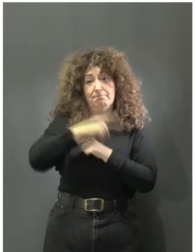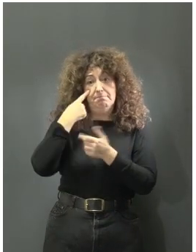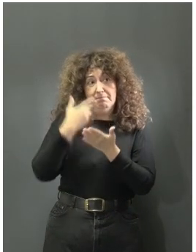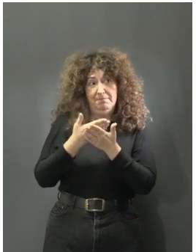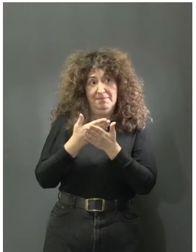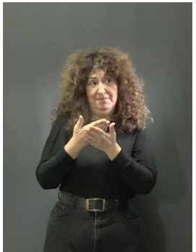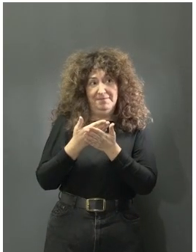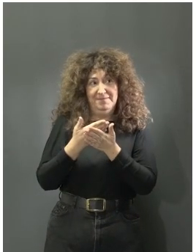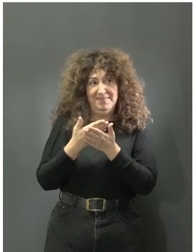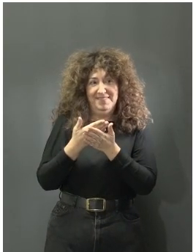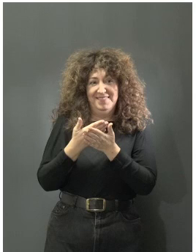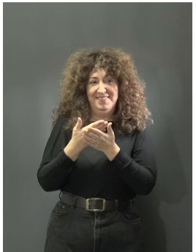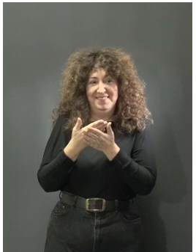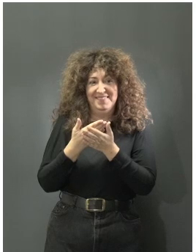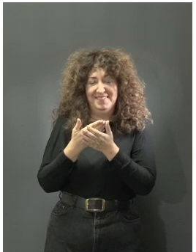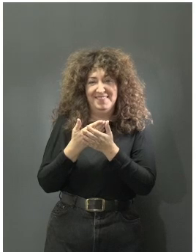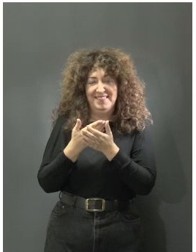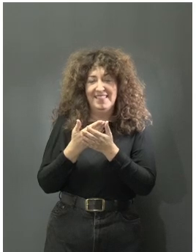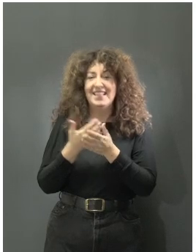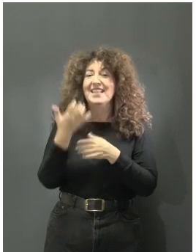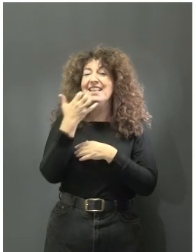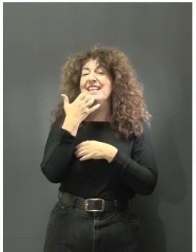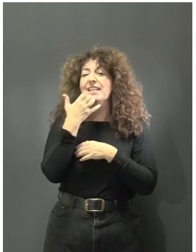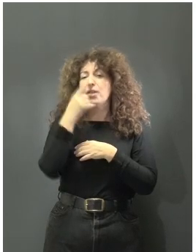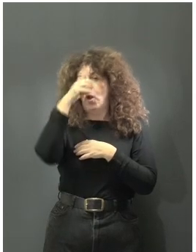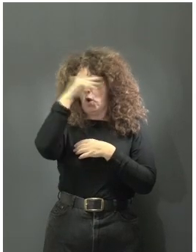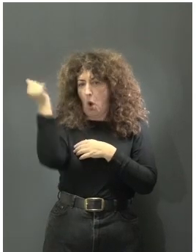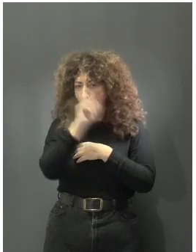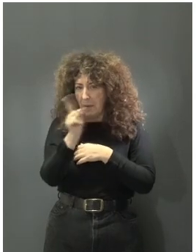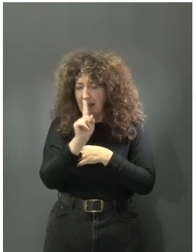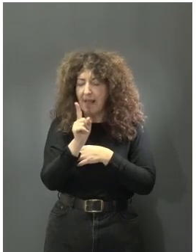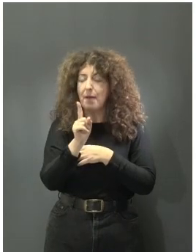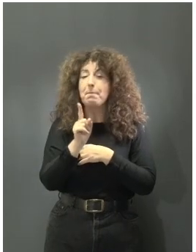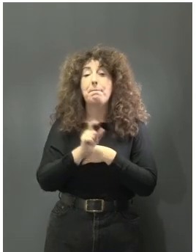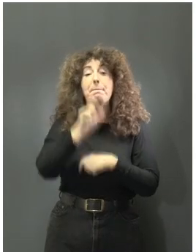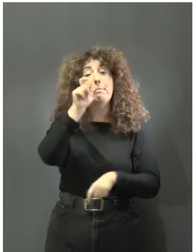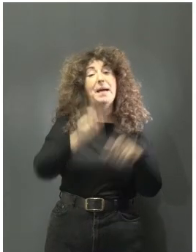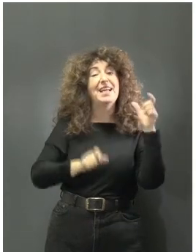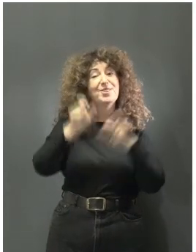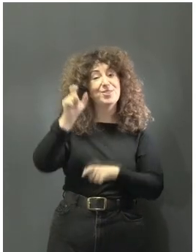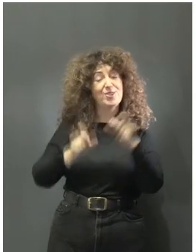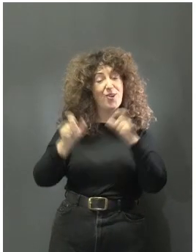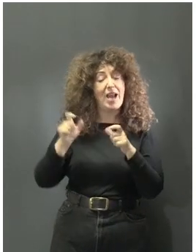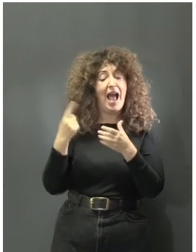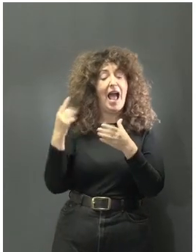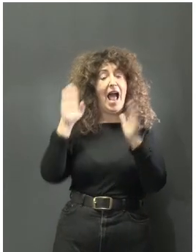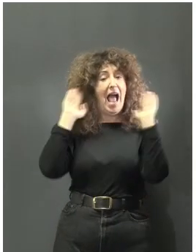evidentemente sin obviar que habrá personas, en mi caso pues son las personas con